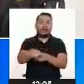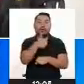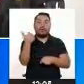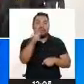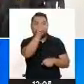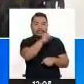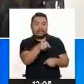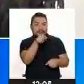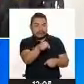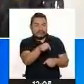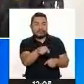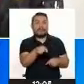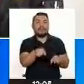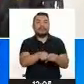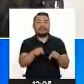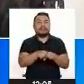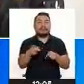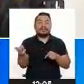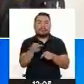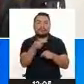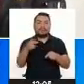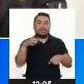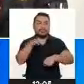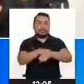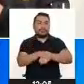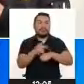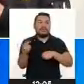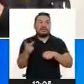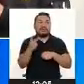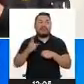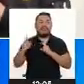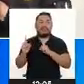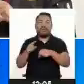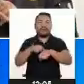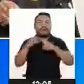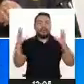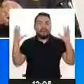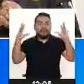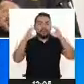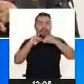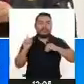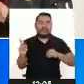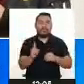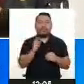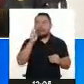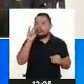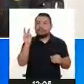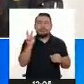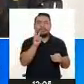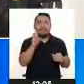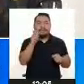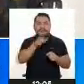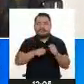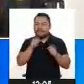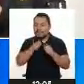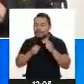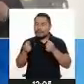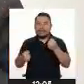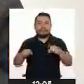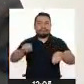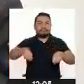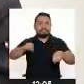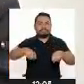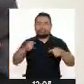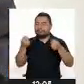todo indicaría es el intervenido, se desplazaban en horas de la madrugada a hacer su patrulla criminal a bordo de una moto lineal